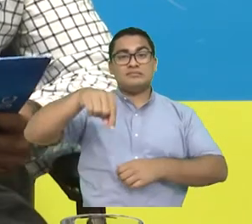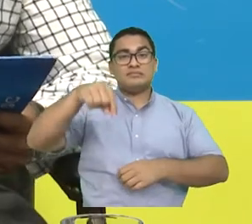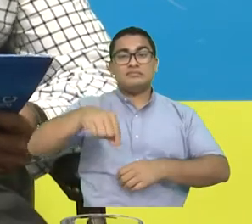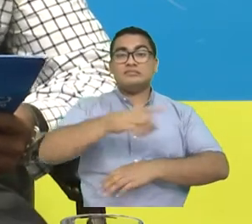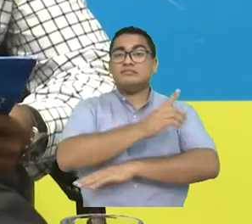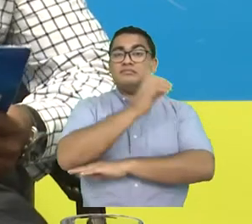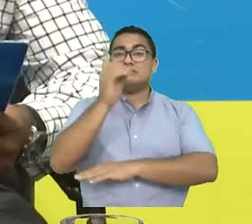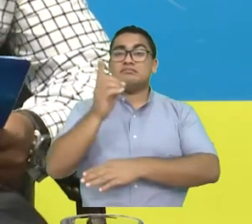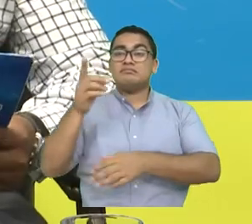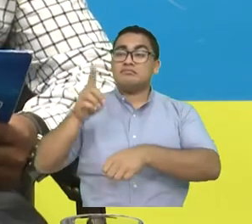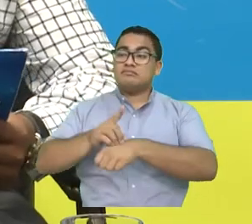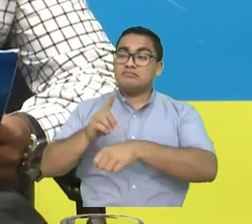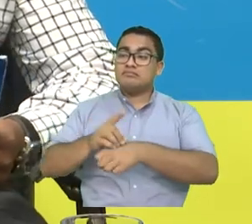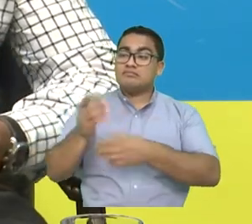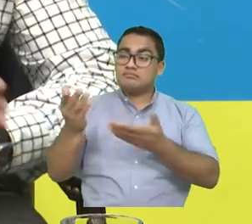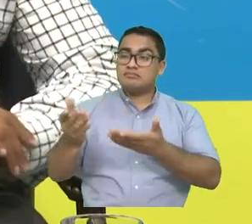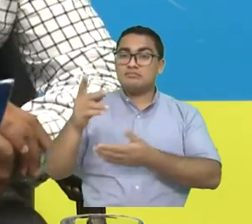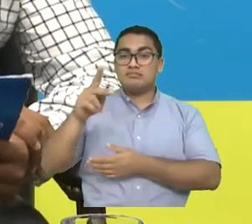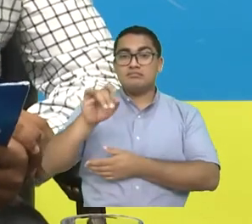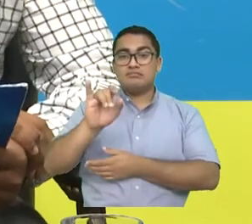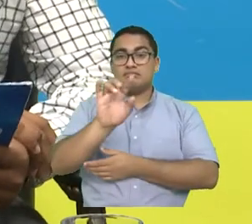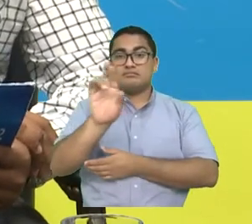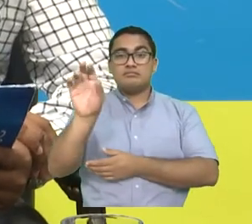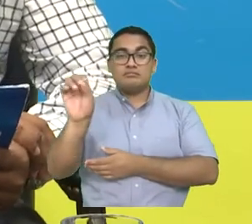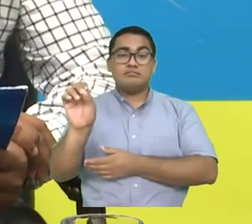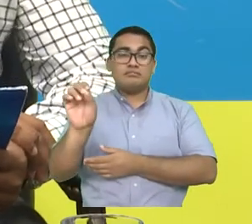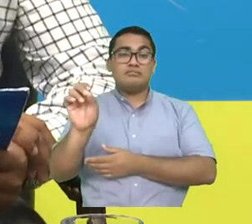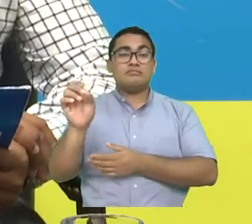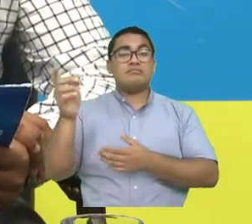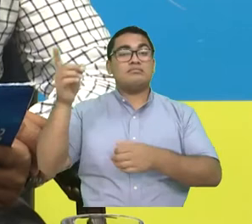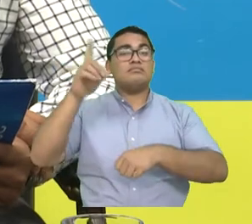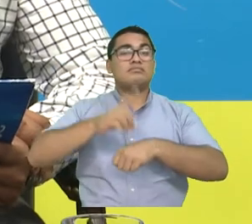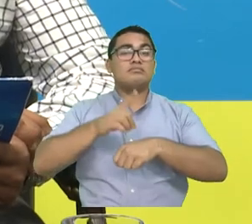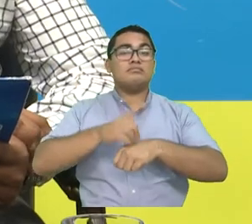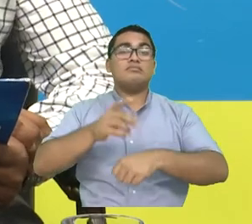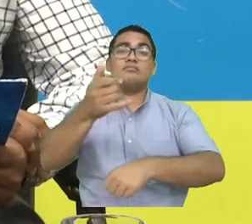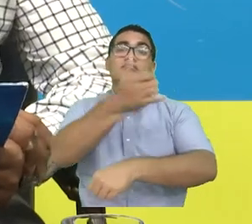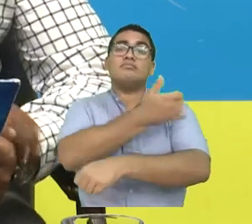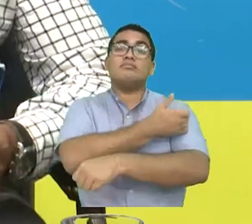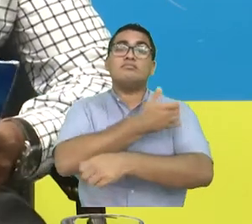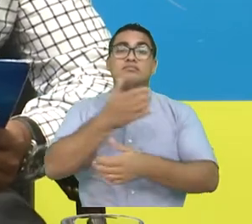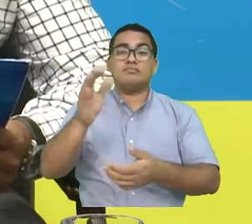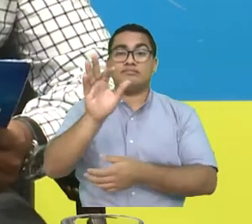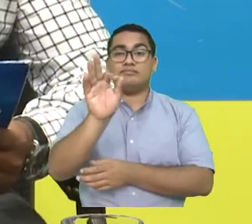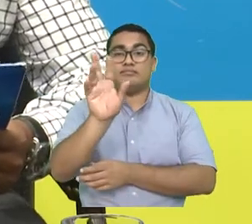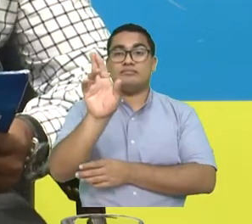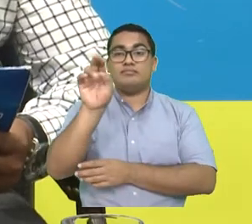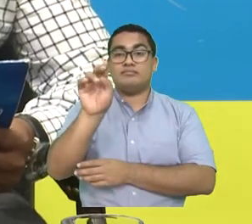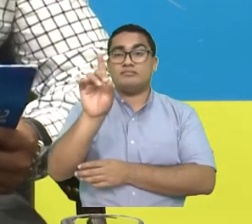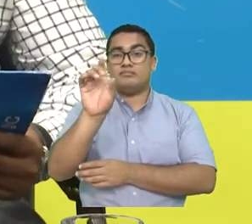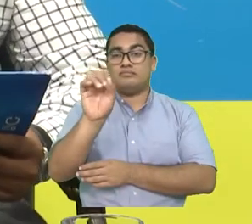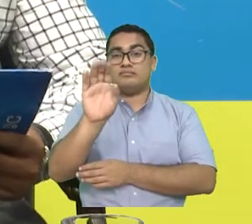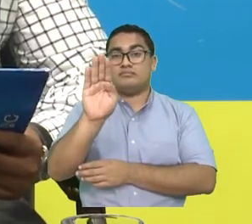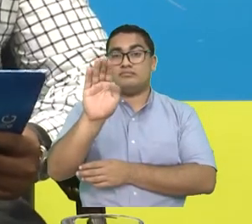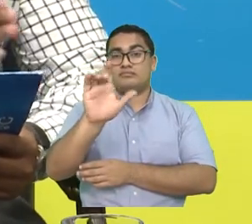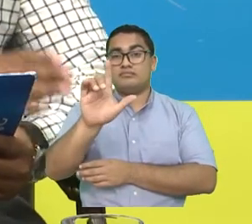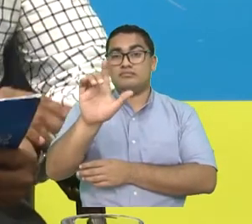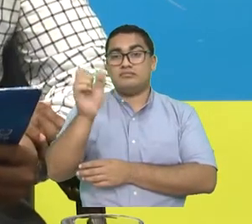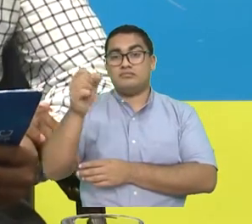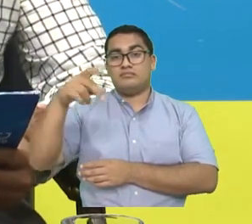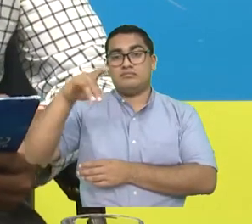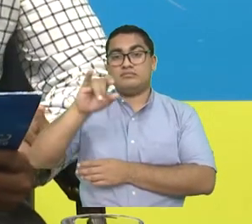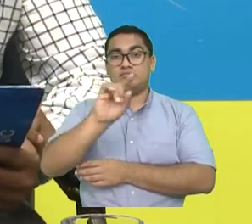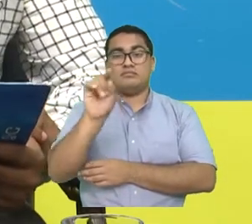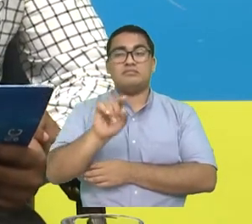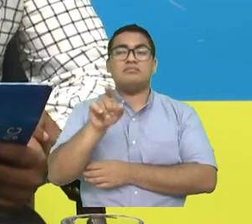doctor Piero Reyes, quien es médico internista del Hospital Fernando del Espai. Con él estamos hablando sobre cómo